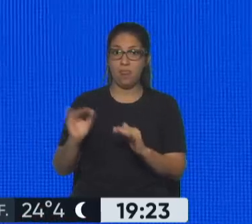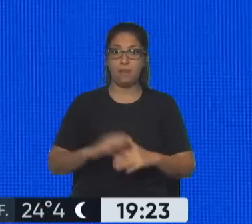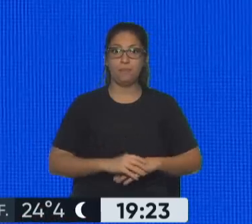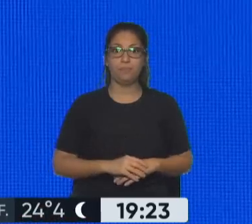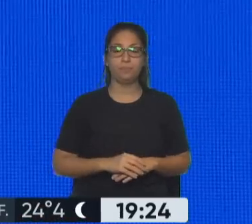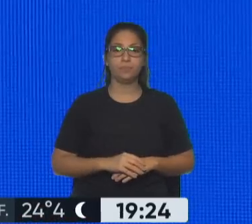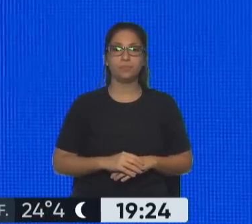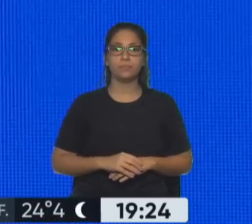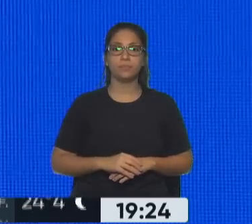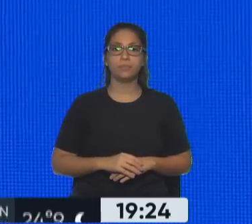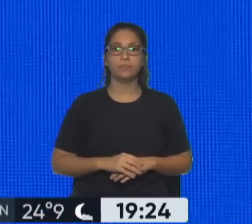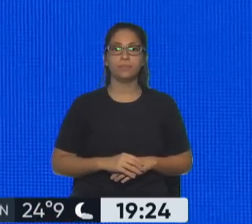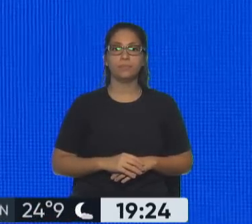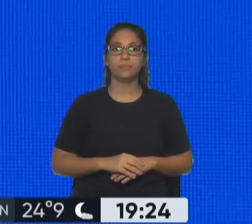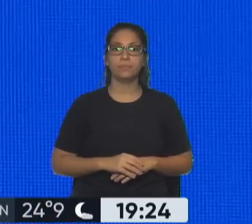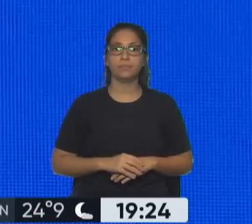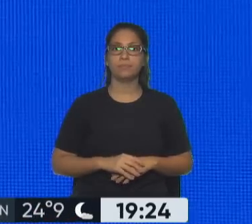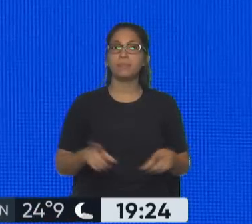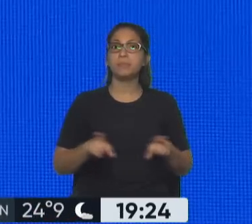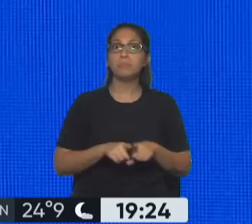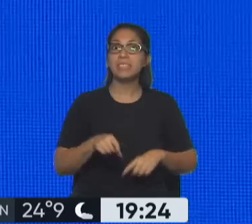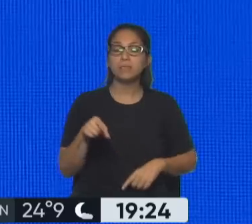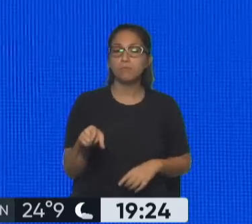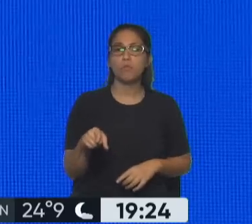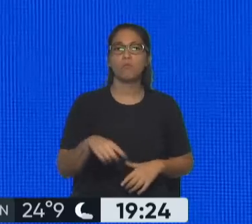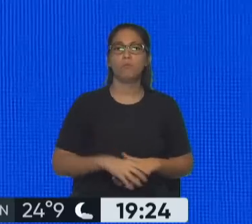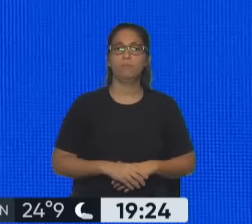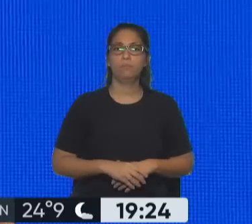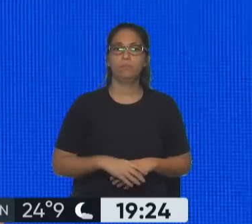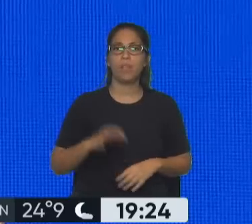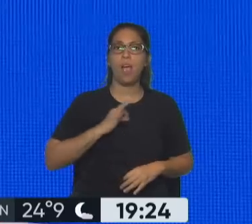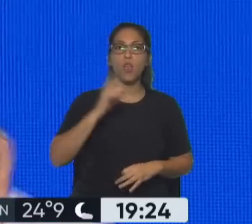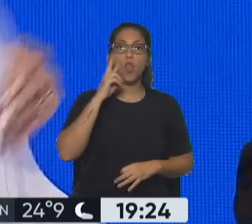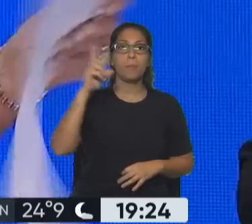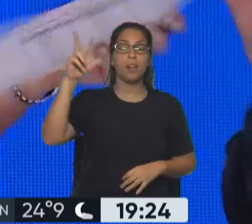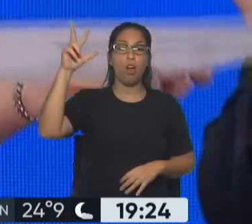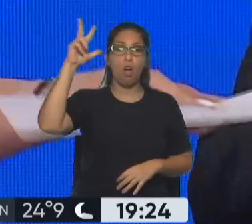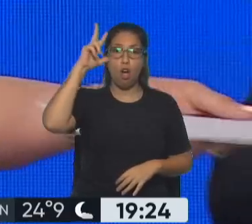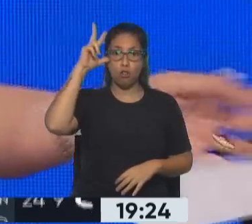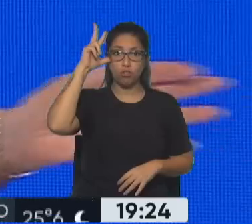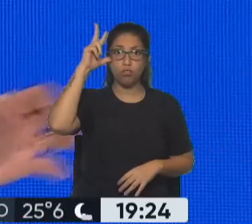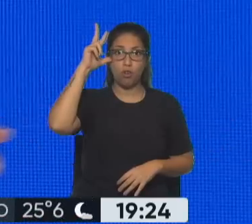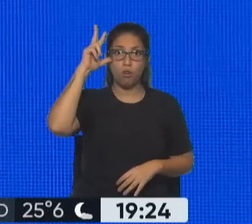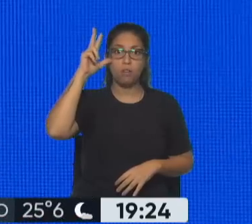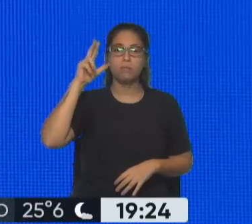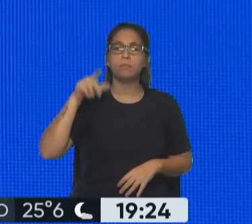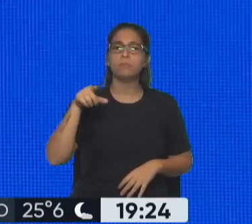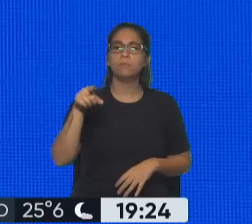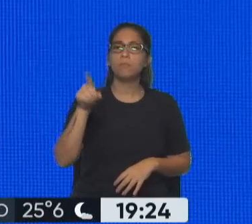Como también pasó en el 2008, en la crisis de Lehman Brothers, porque la